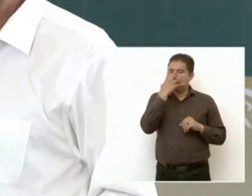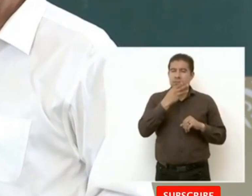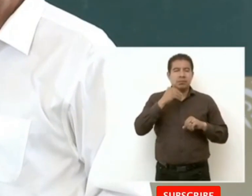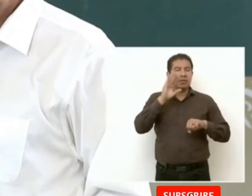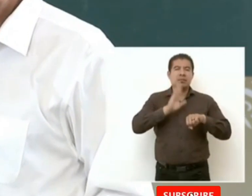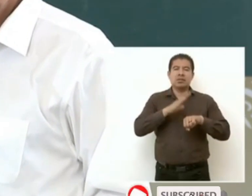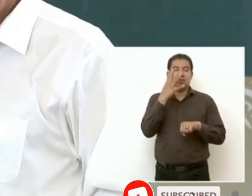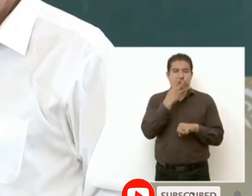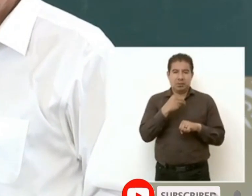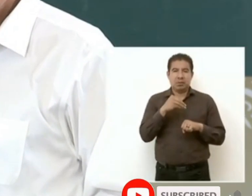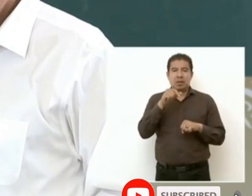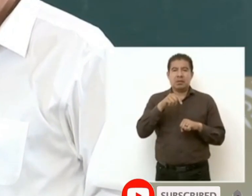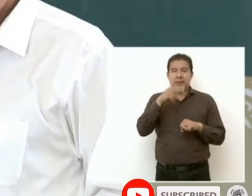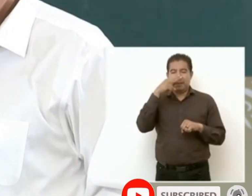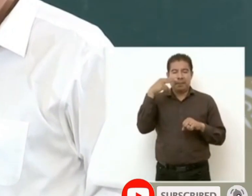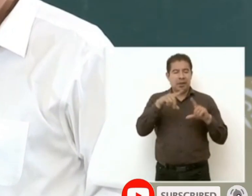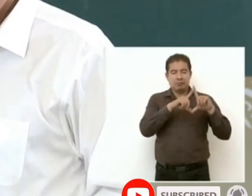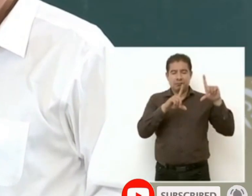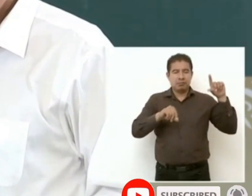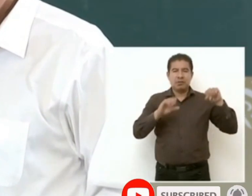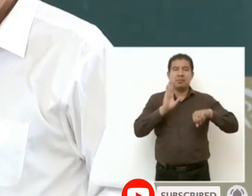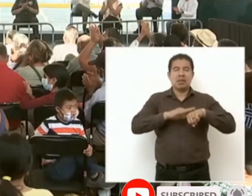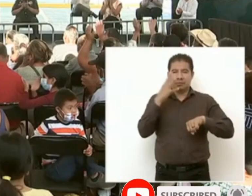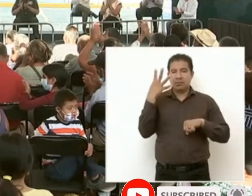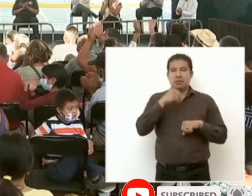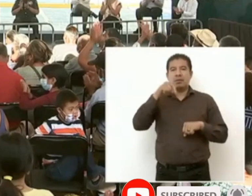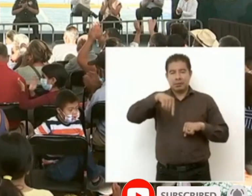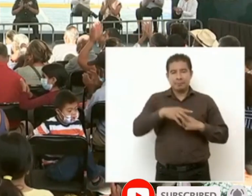estados más bellos de México.